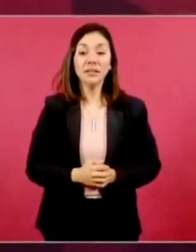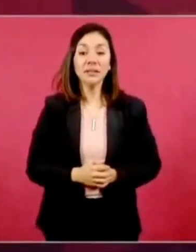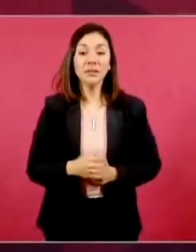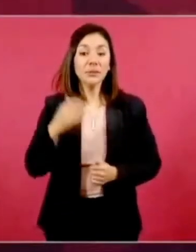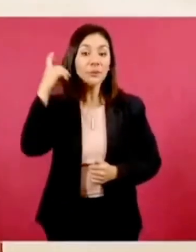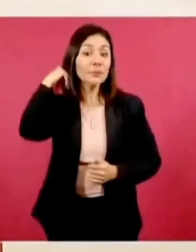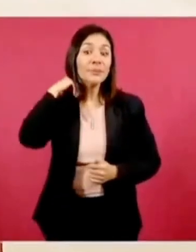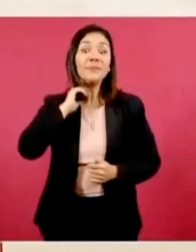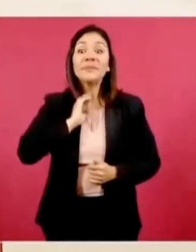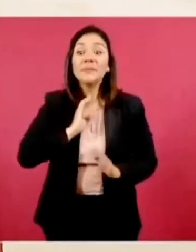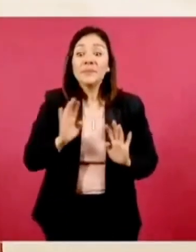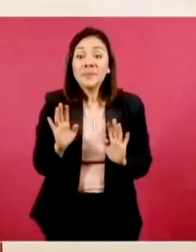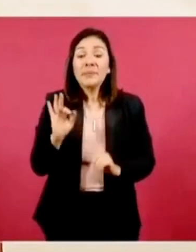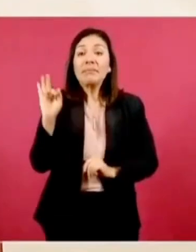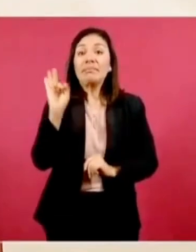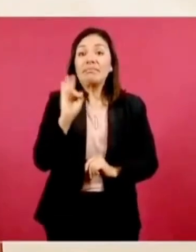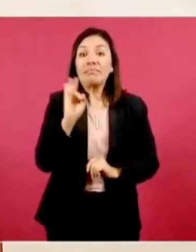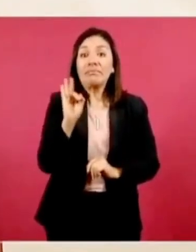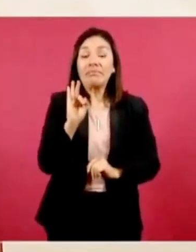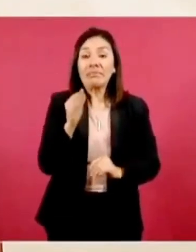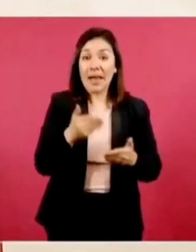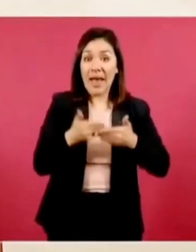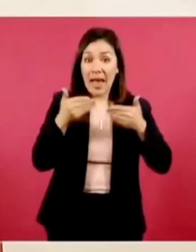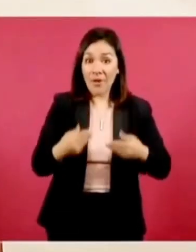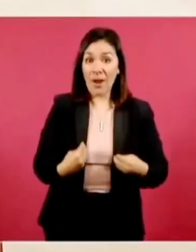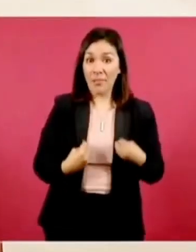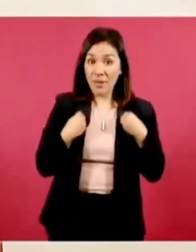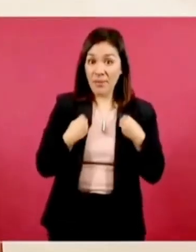Si viviera, ¿no?,